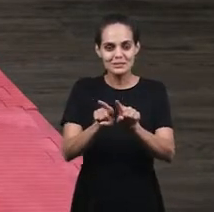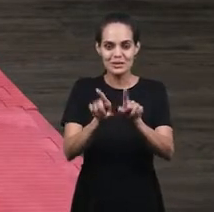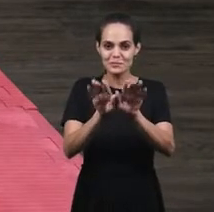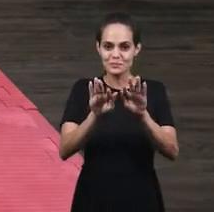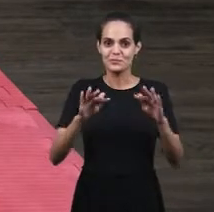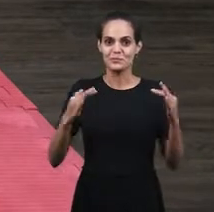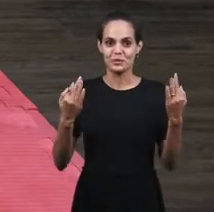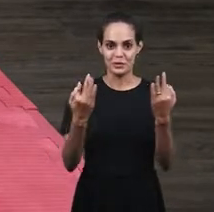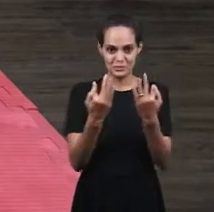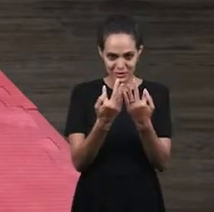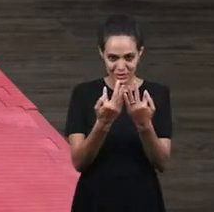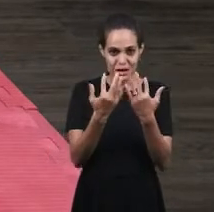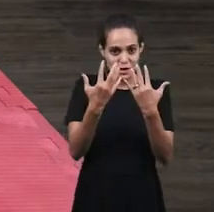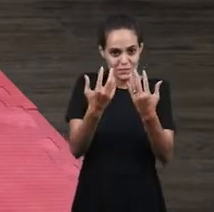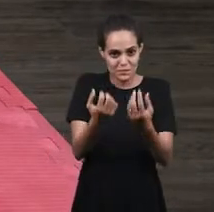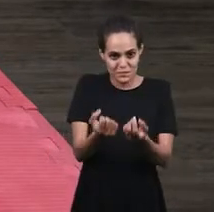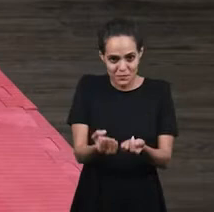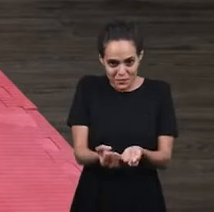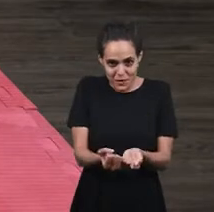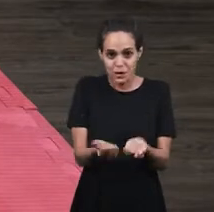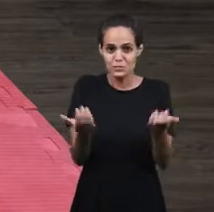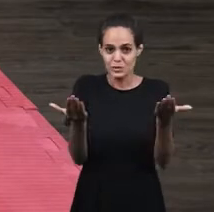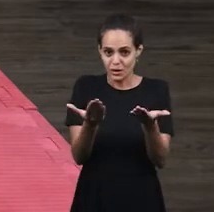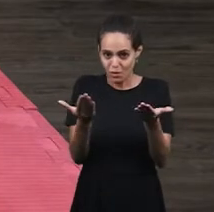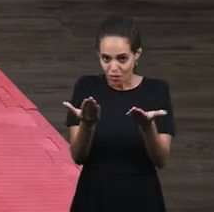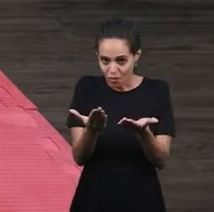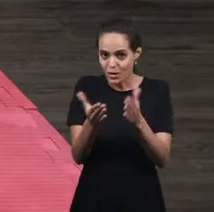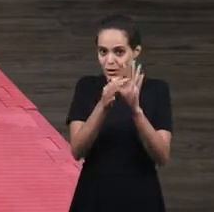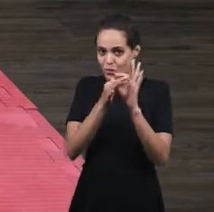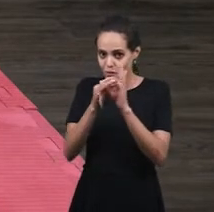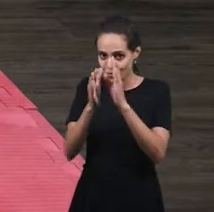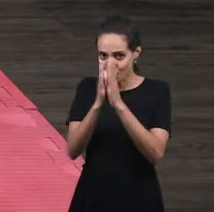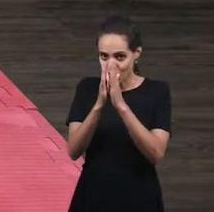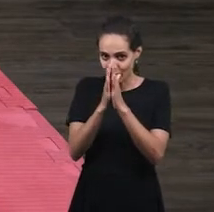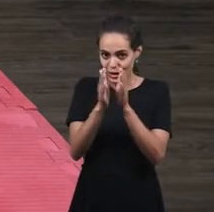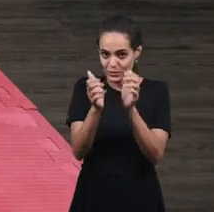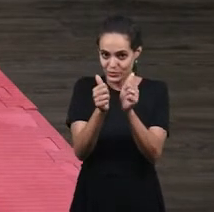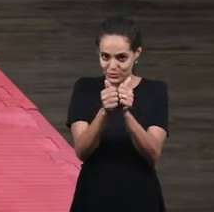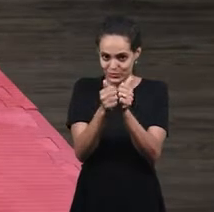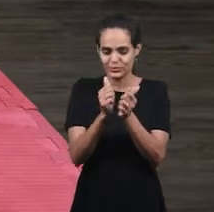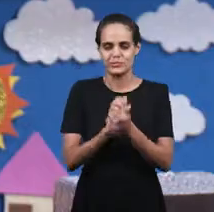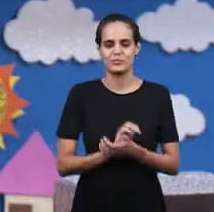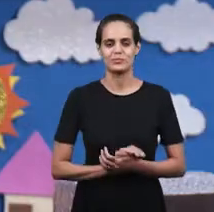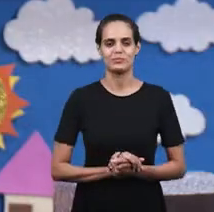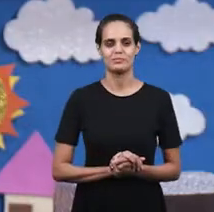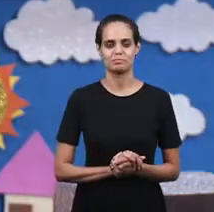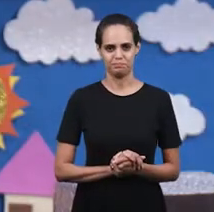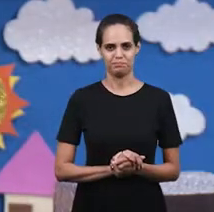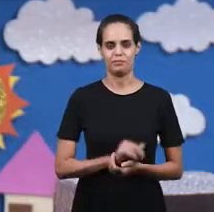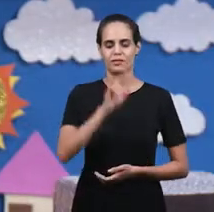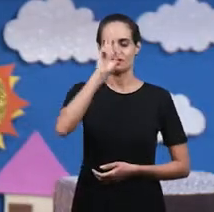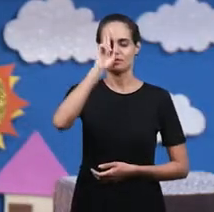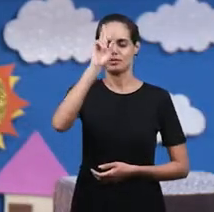a nuestra familia. Entonces vamos a cerrar nuestros ojos y orar juntos.